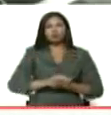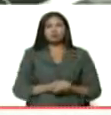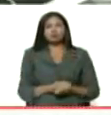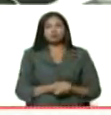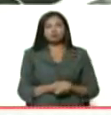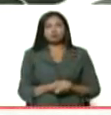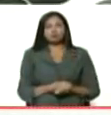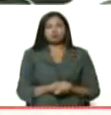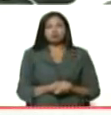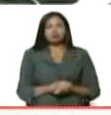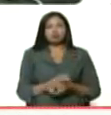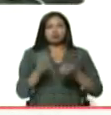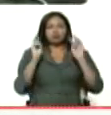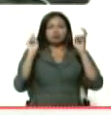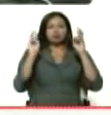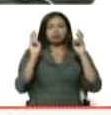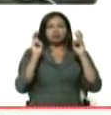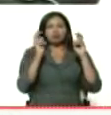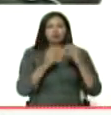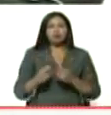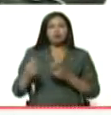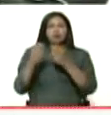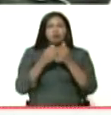El tema económico le hemos dedicado.